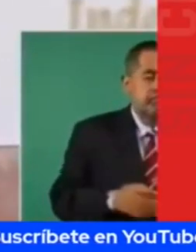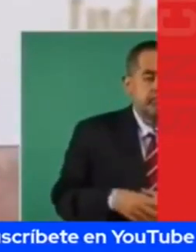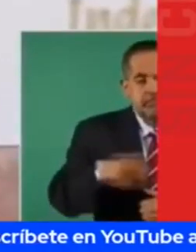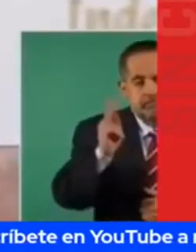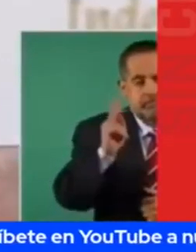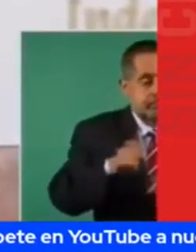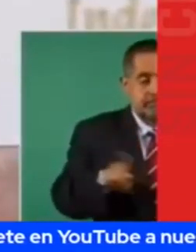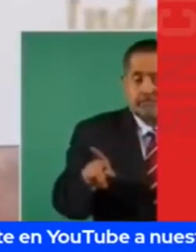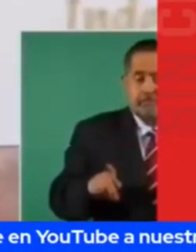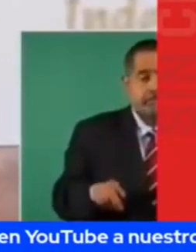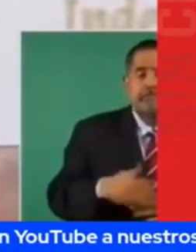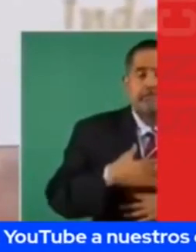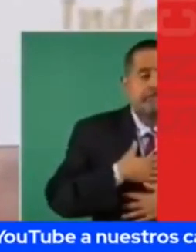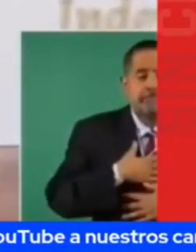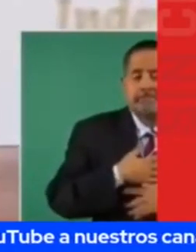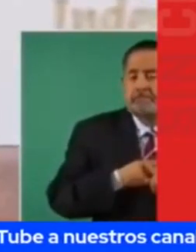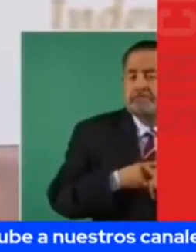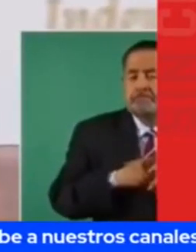Pero